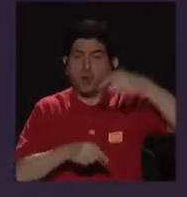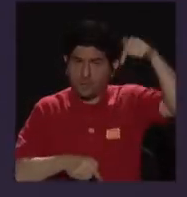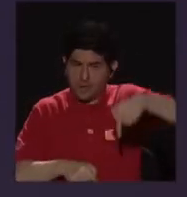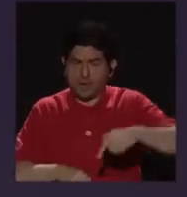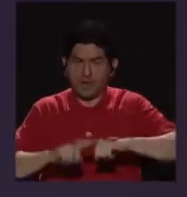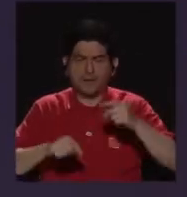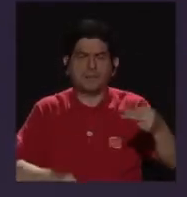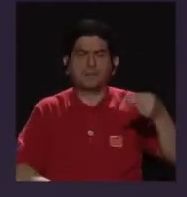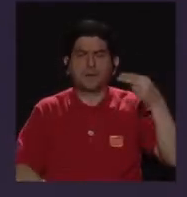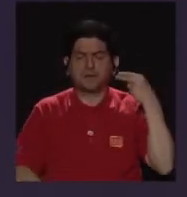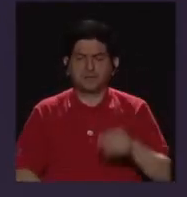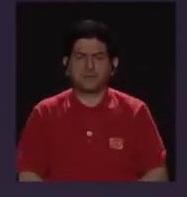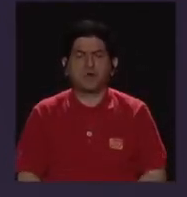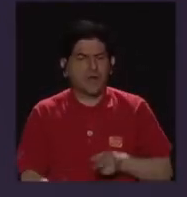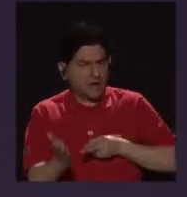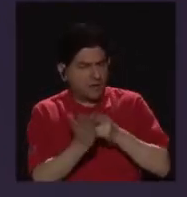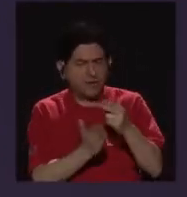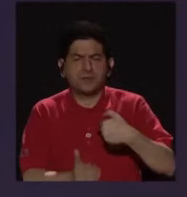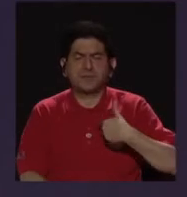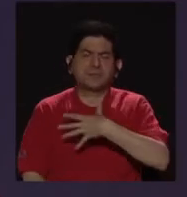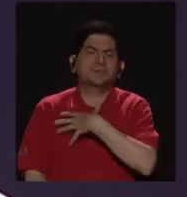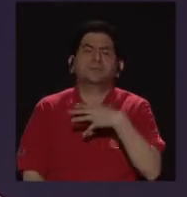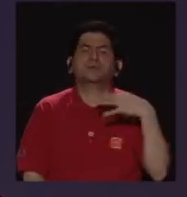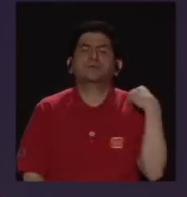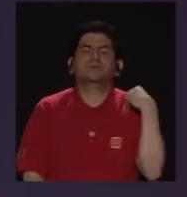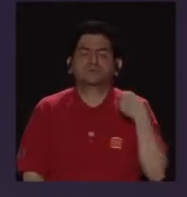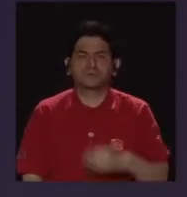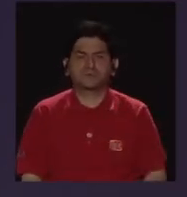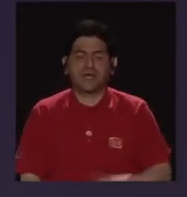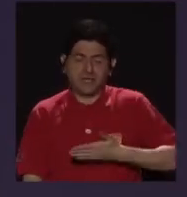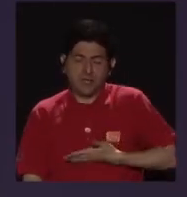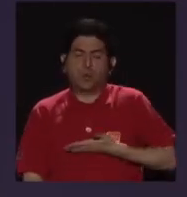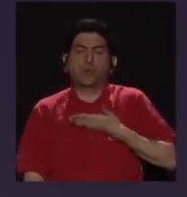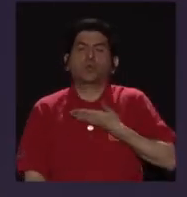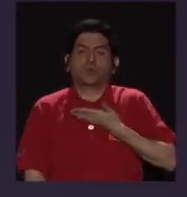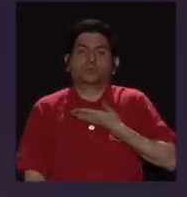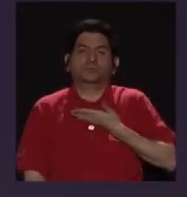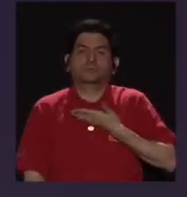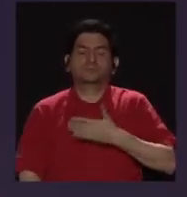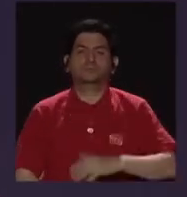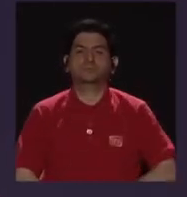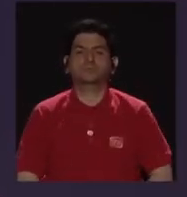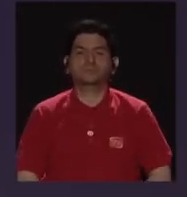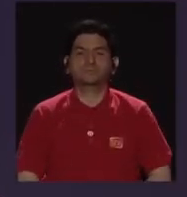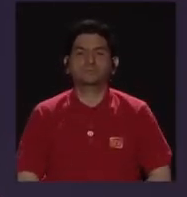también históricamente y sinceramente lo que más me gusta el orgullo verdad